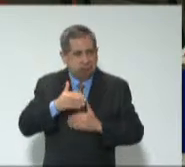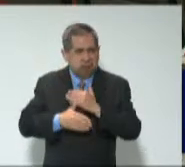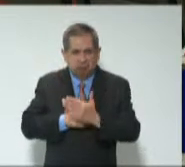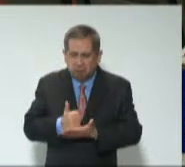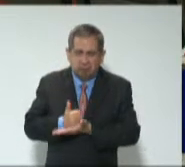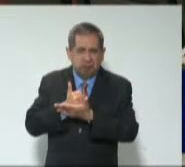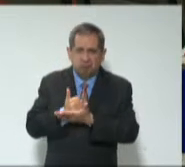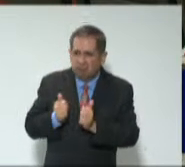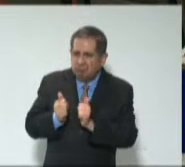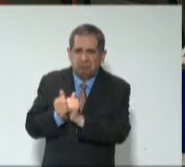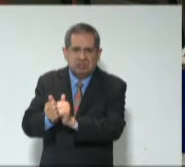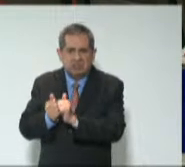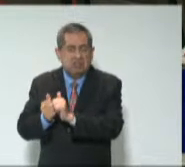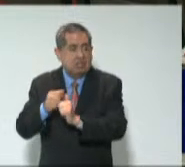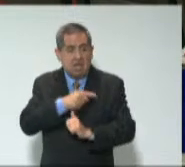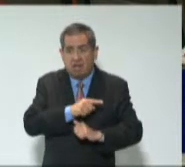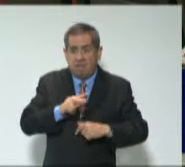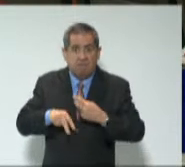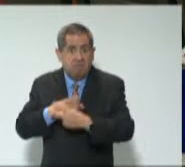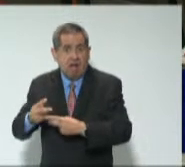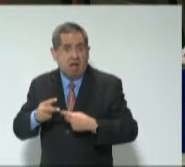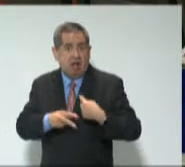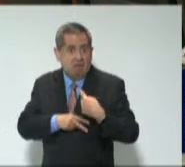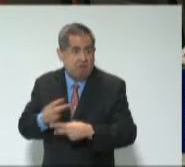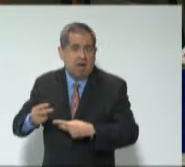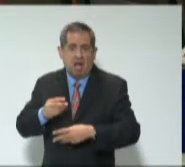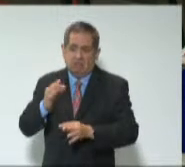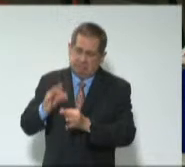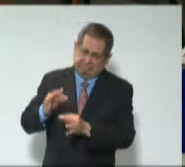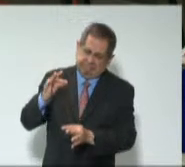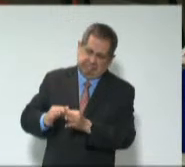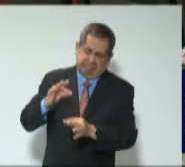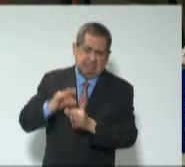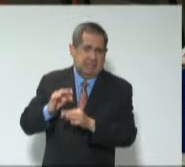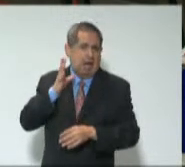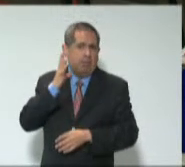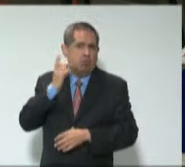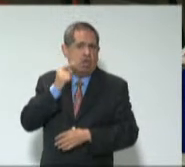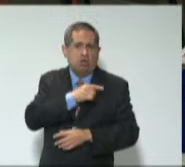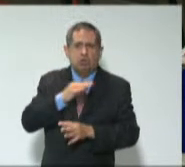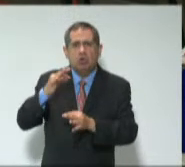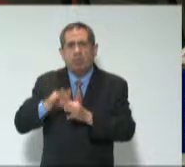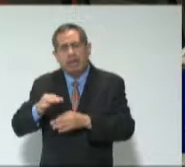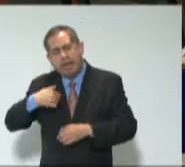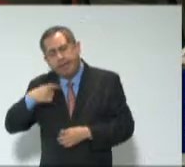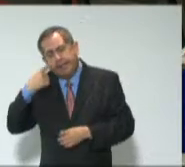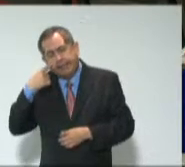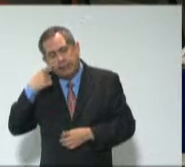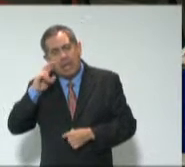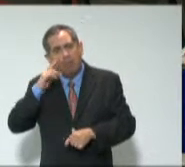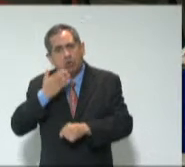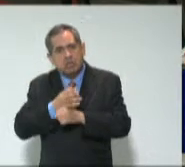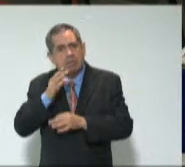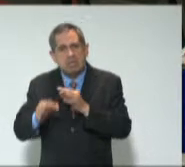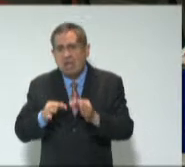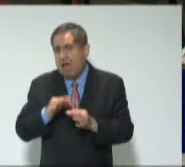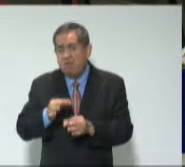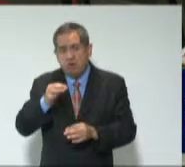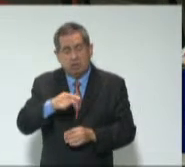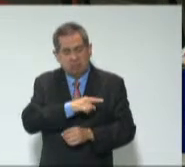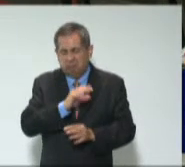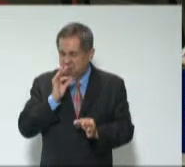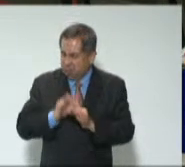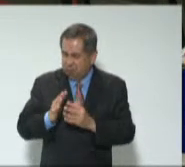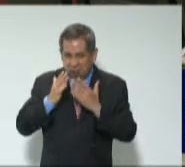asistencia a la cámara de diputados para cumplir plenamente con nuestra responsabilidad como sujetos